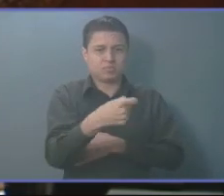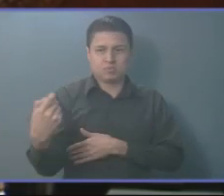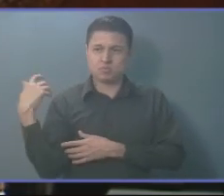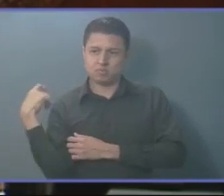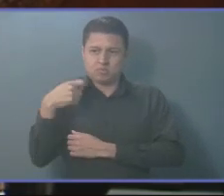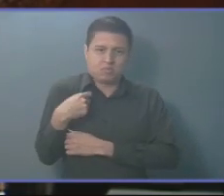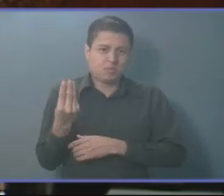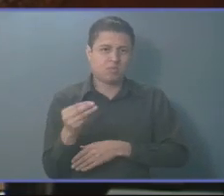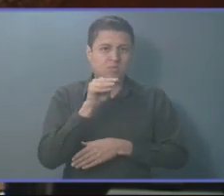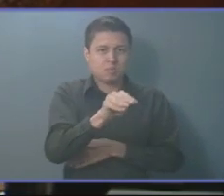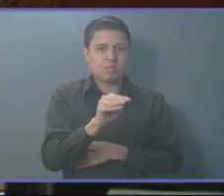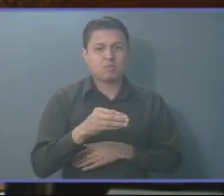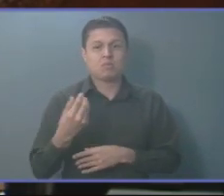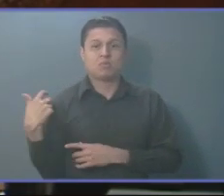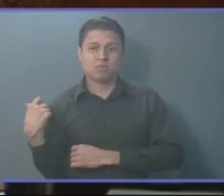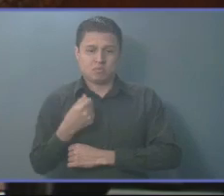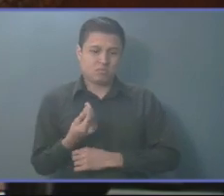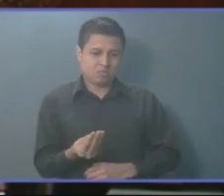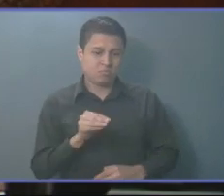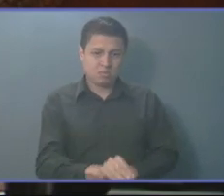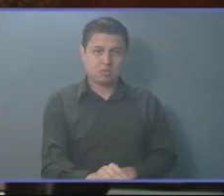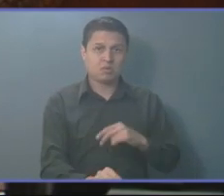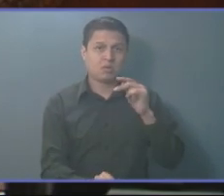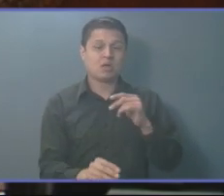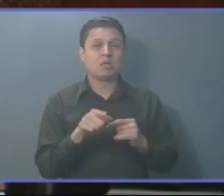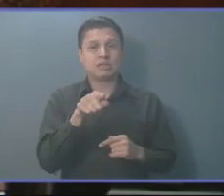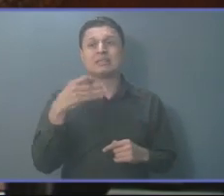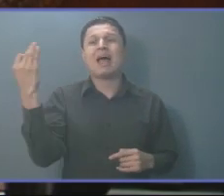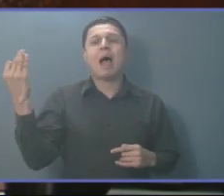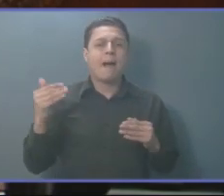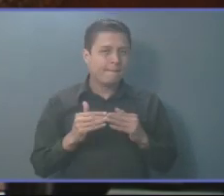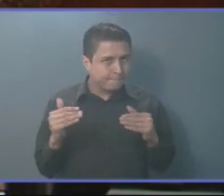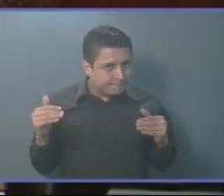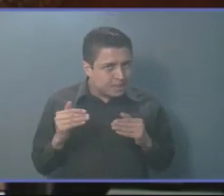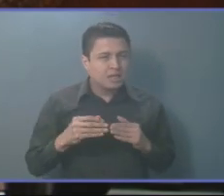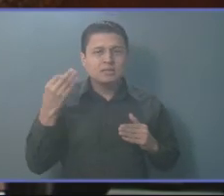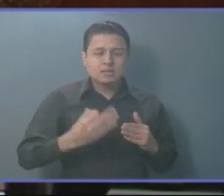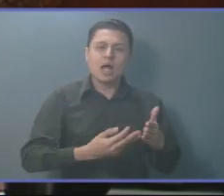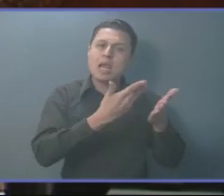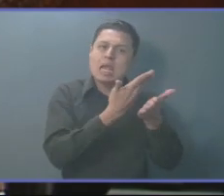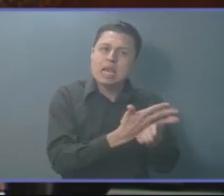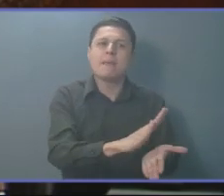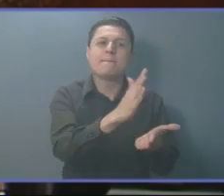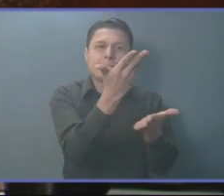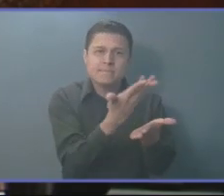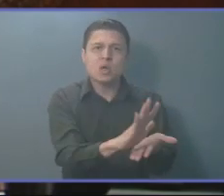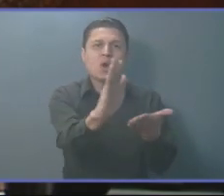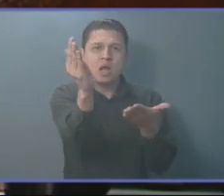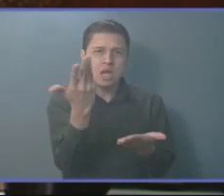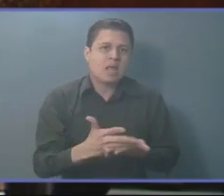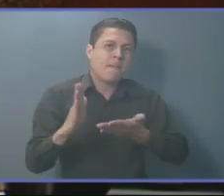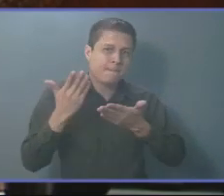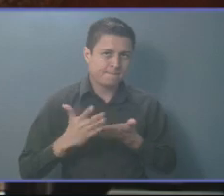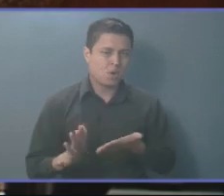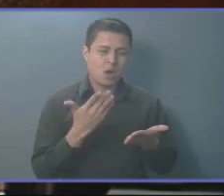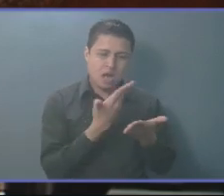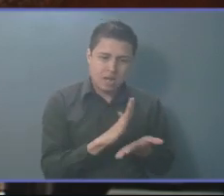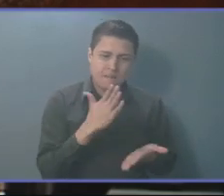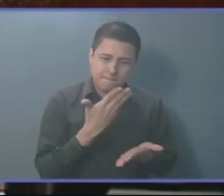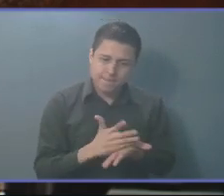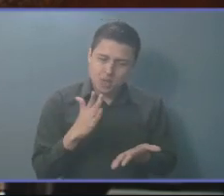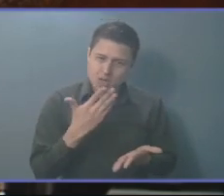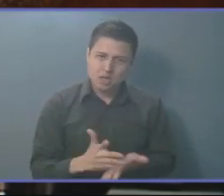desinfectar baños, grifos, manecillas, interruptores, pasamanos de escaleras, elevadores, áreas de alto tráfico,